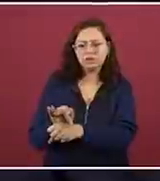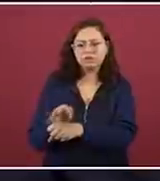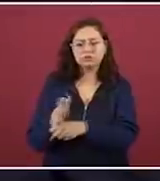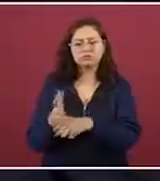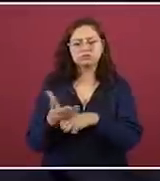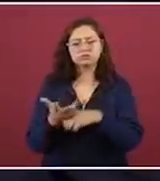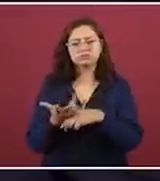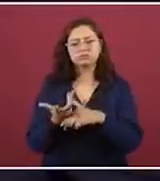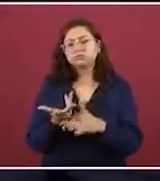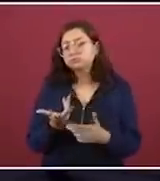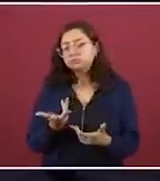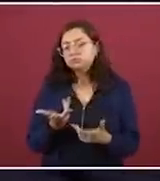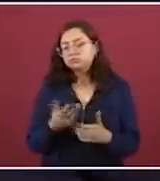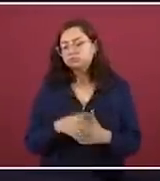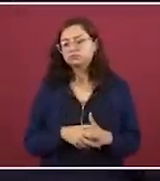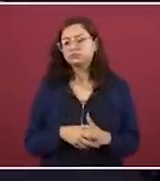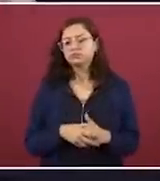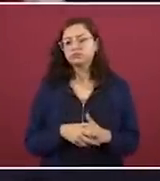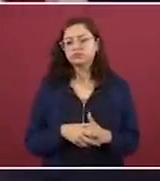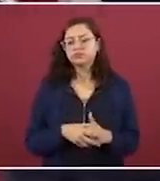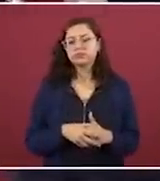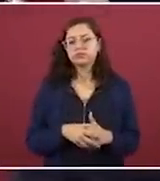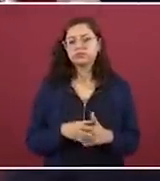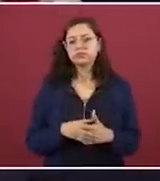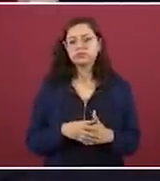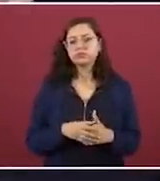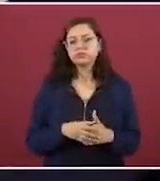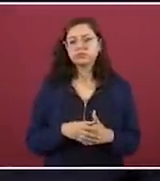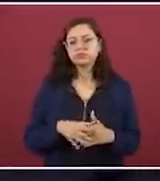Y no solo eso,